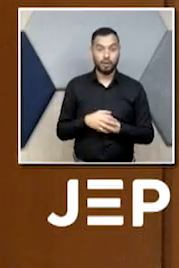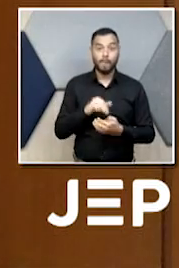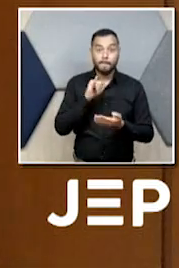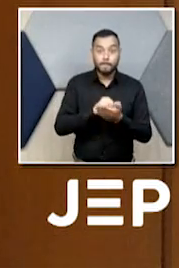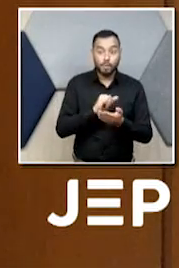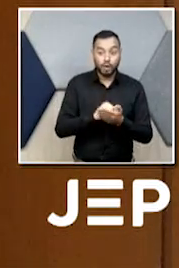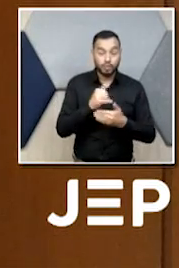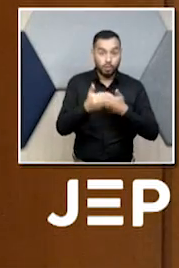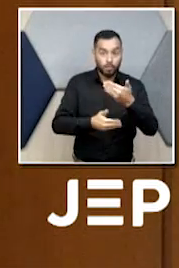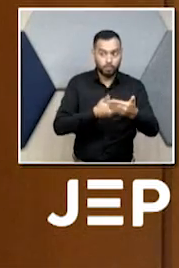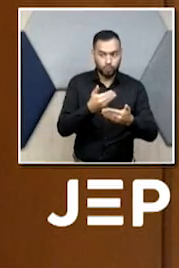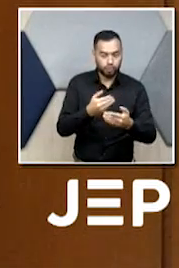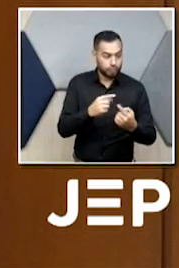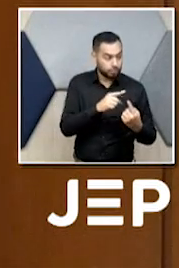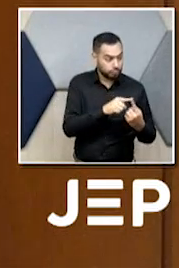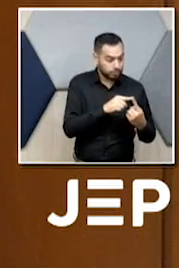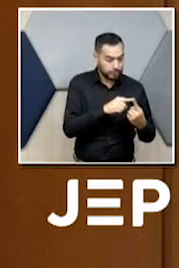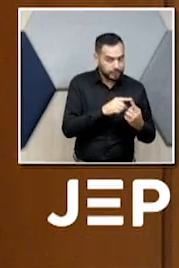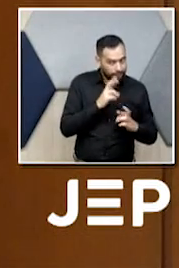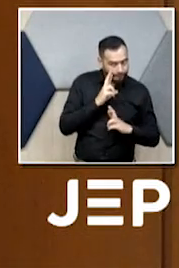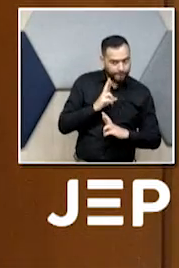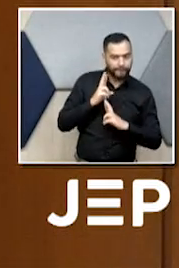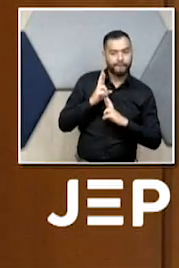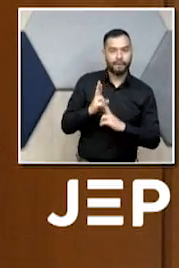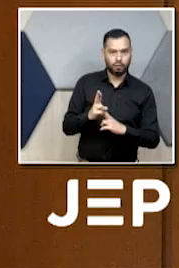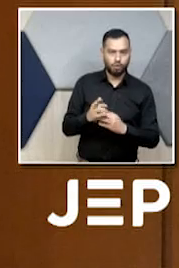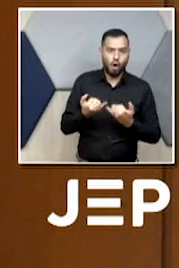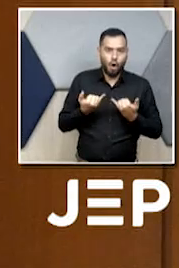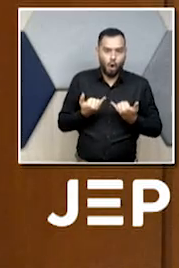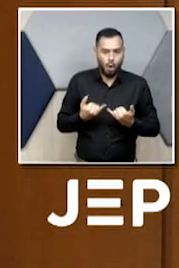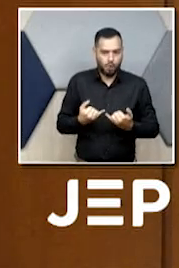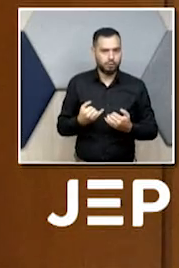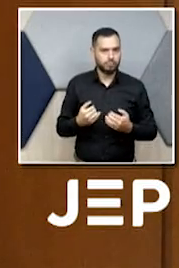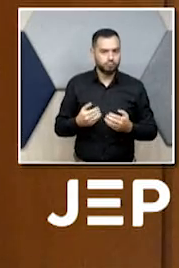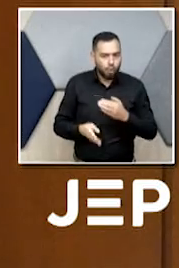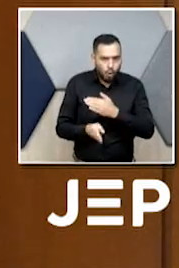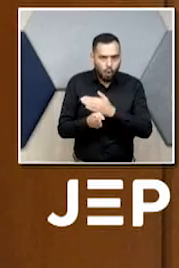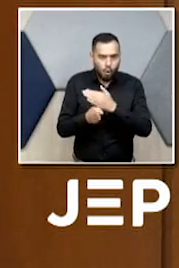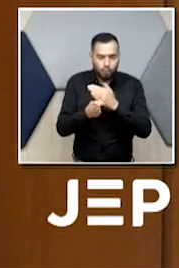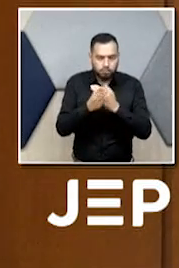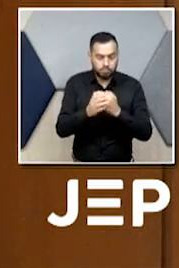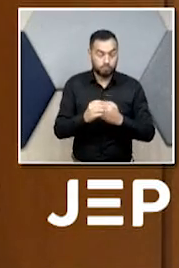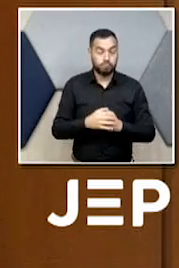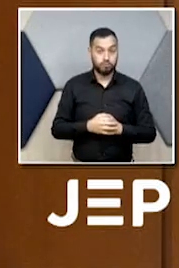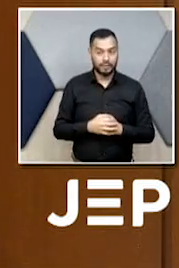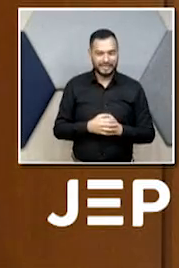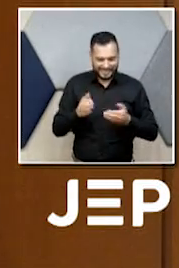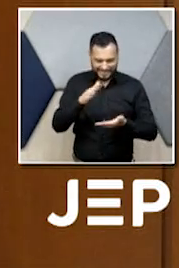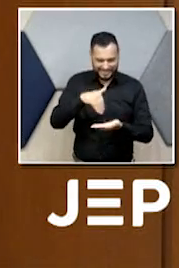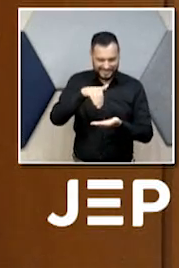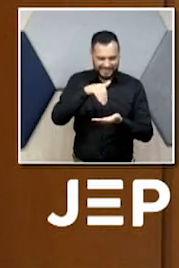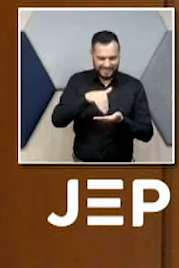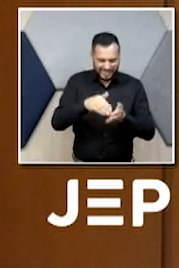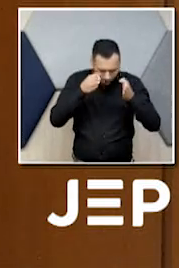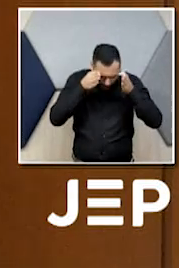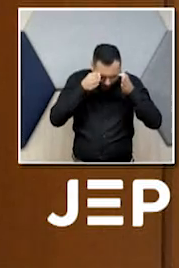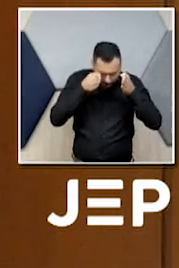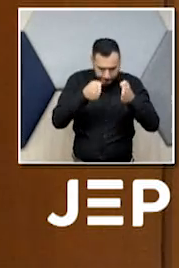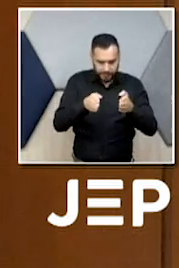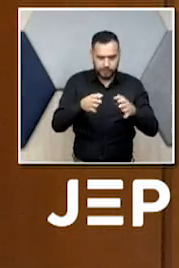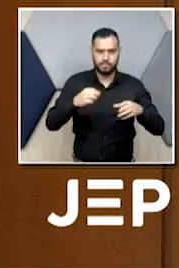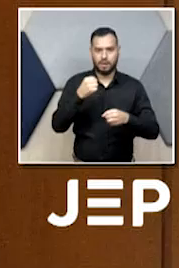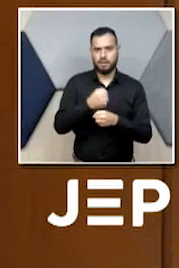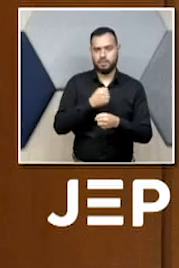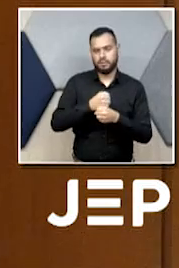reconocimiento hoy en día está activada y es el centro del trabajo de la jurisdicción. Pero también